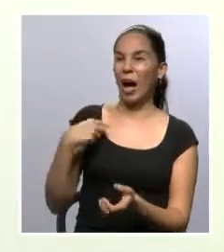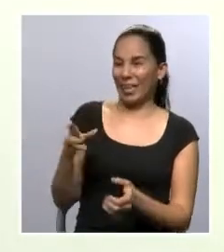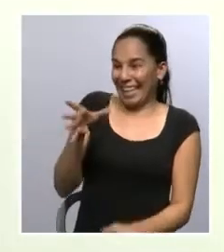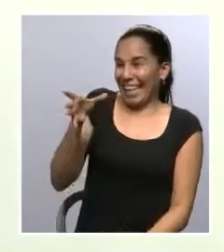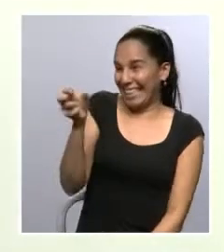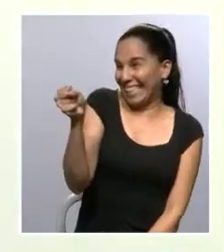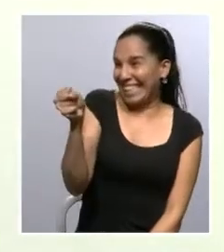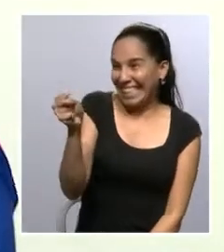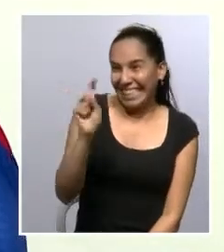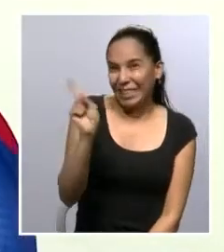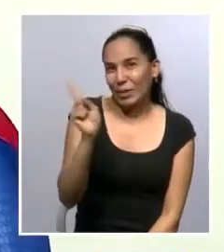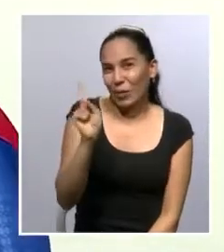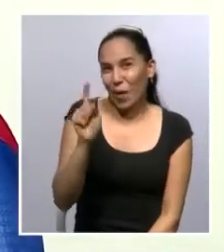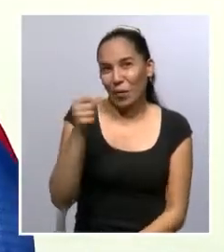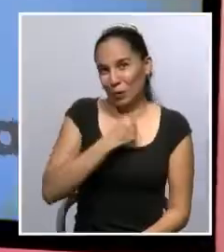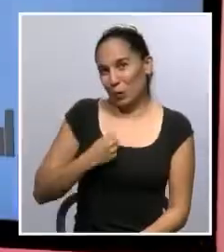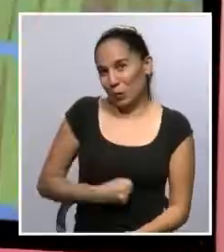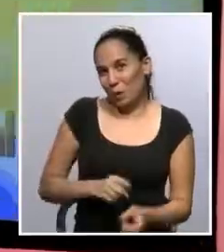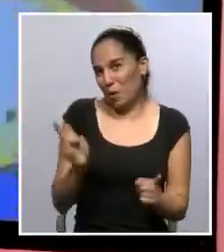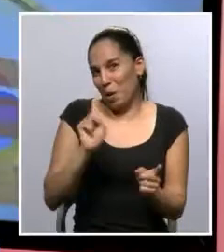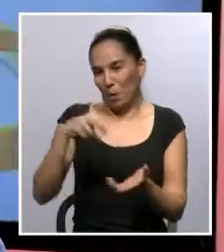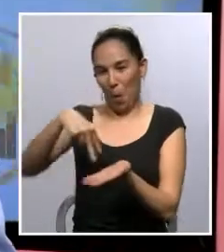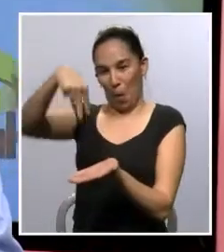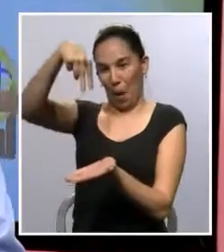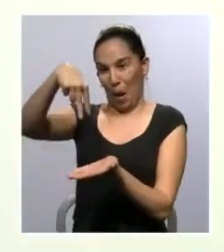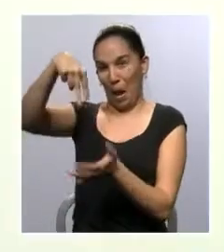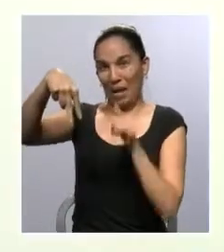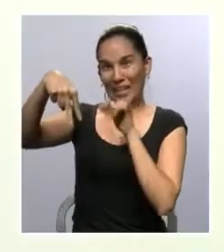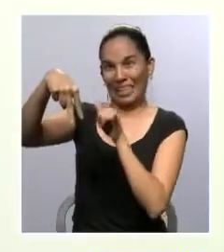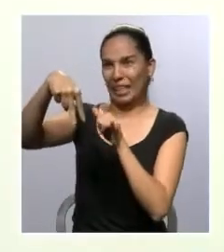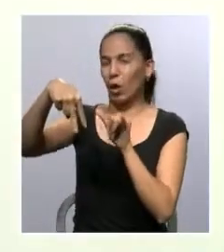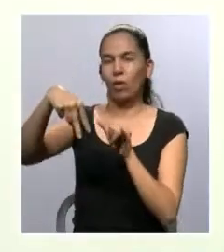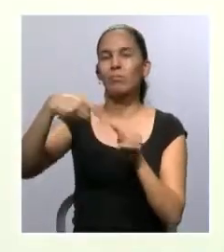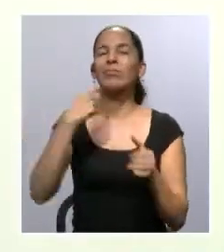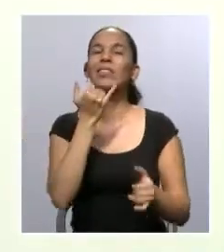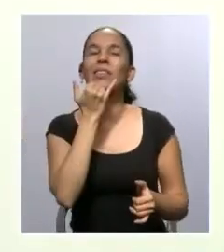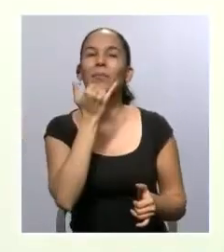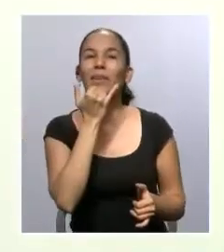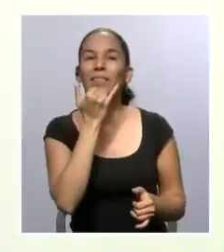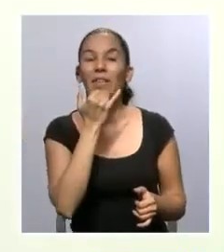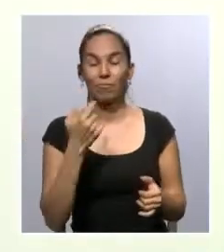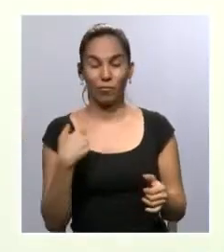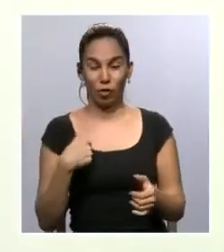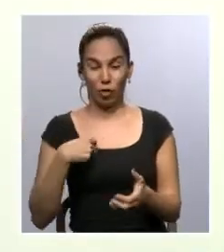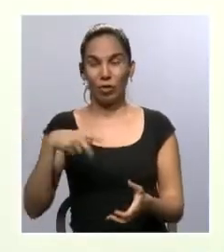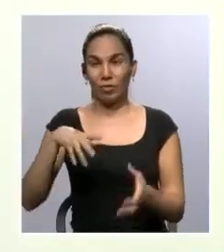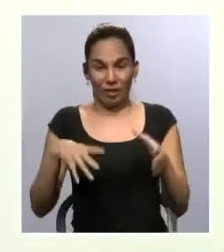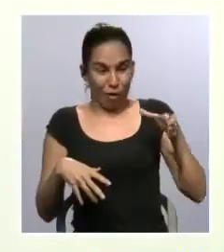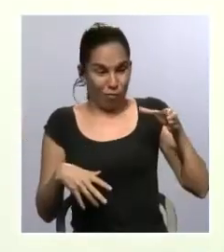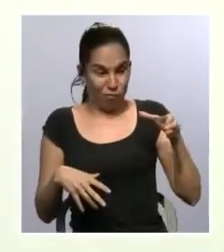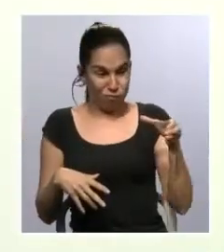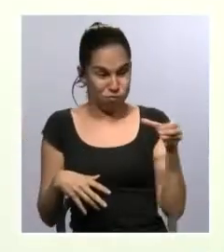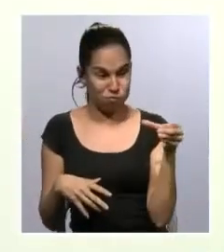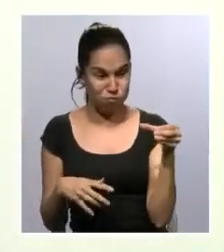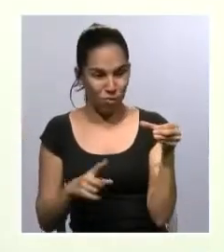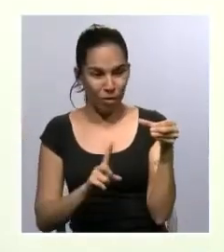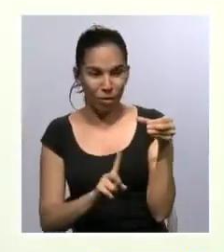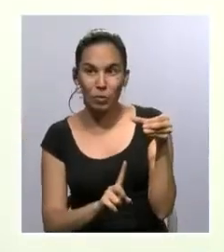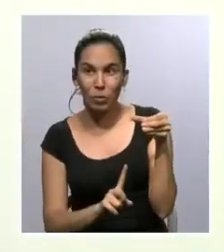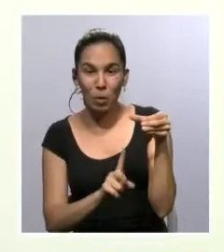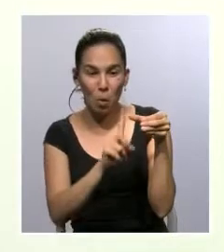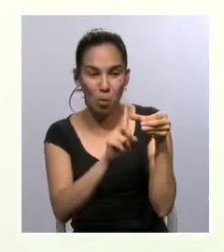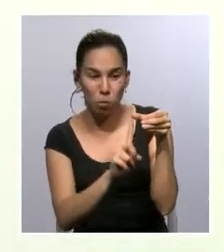quede levitando. Sí. Ah, ok. Pero vea, lo que ocurre cuando yo presiono es que la presión